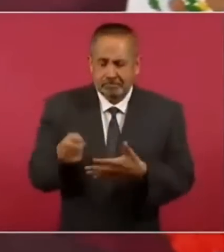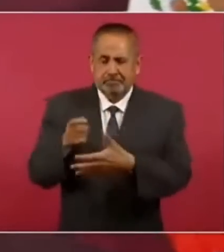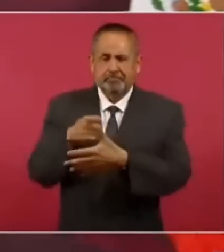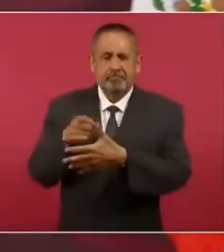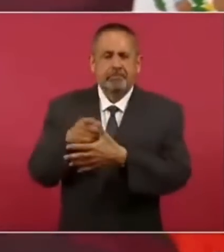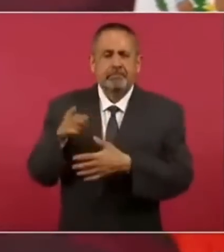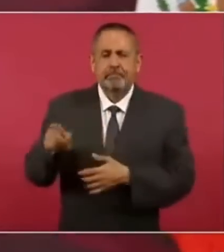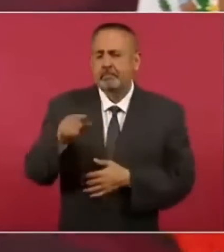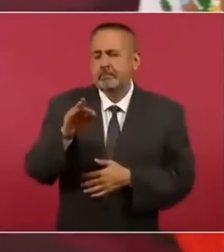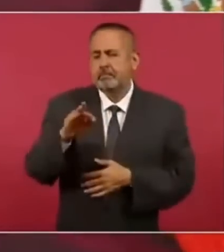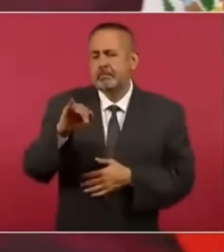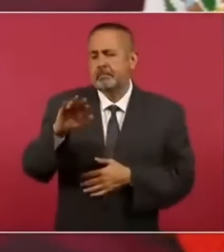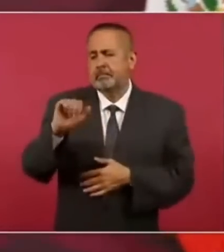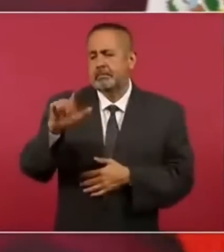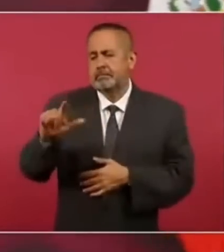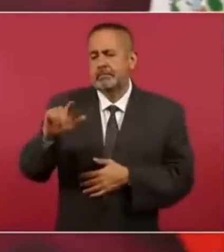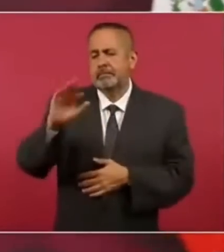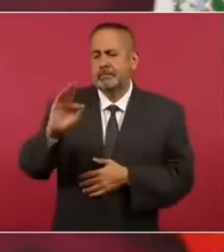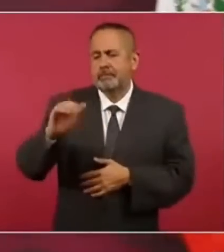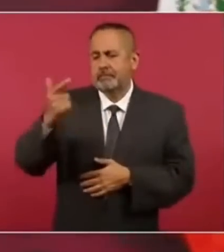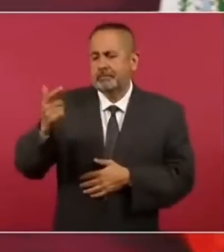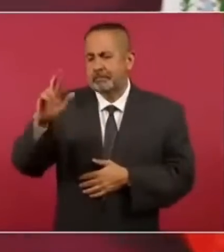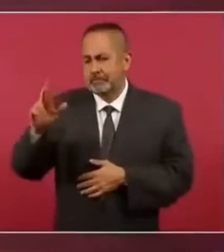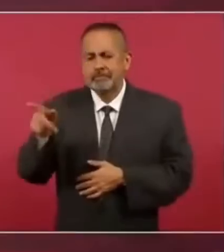La Fiscalía General de la República.